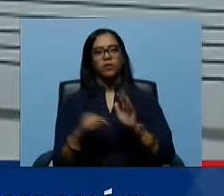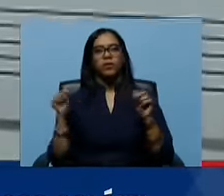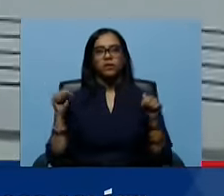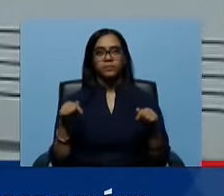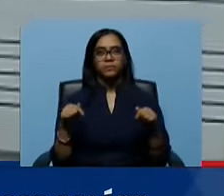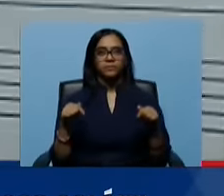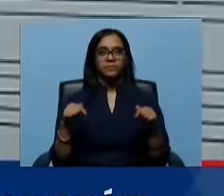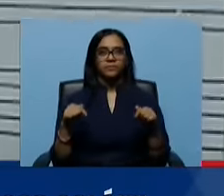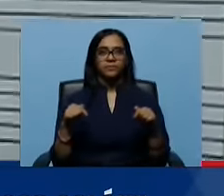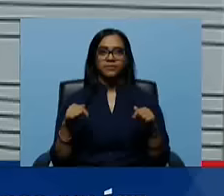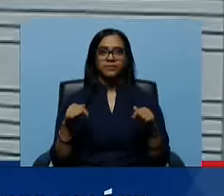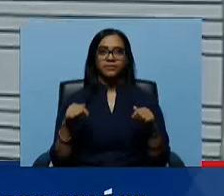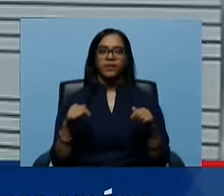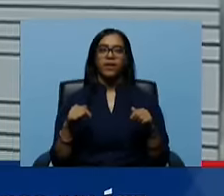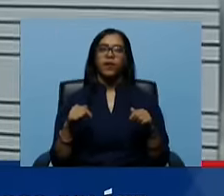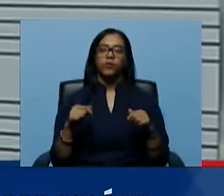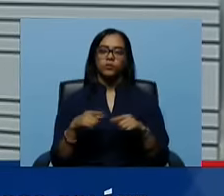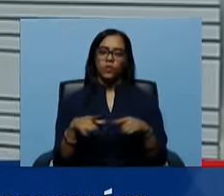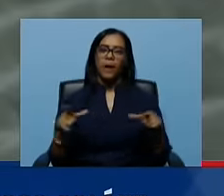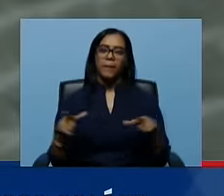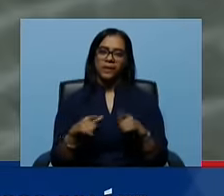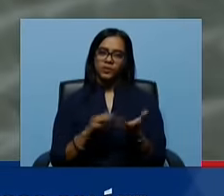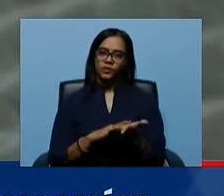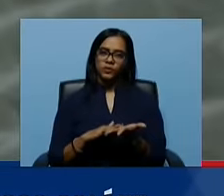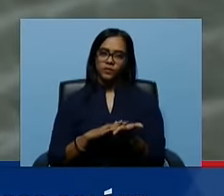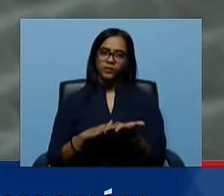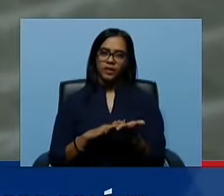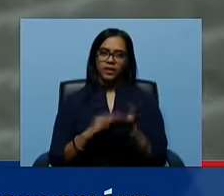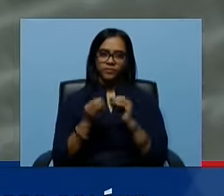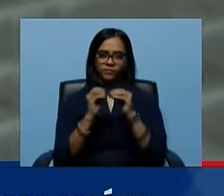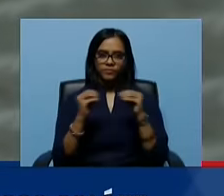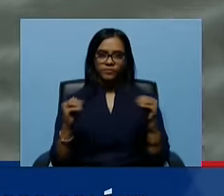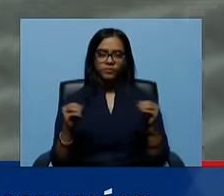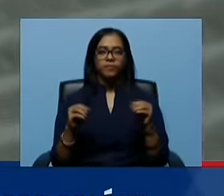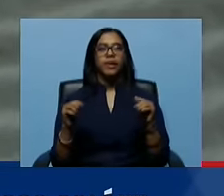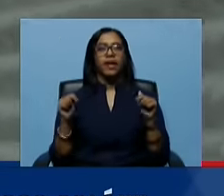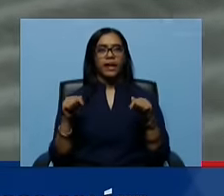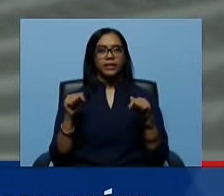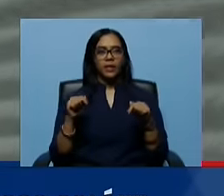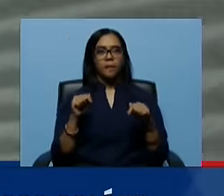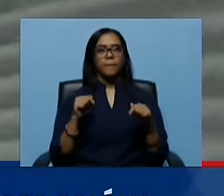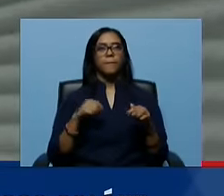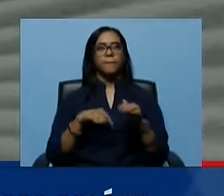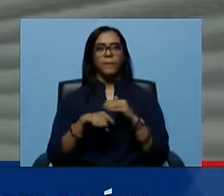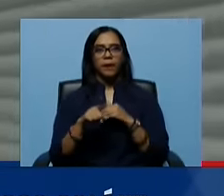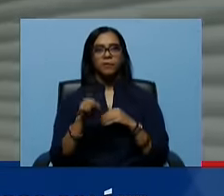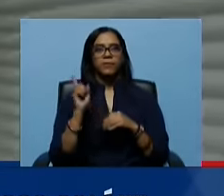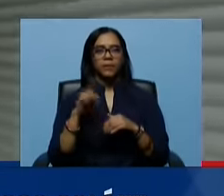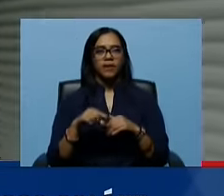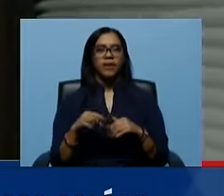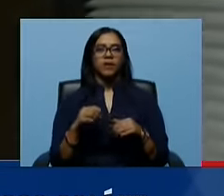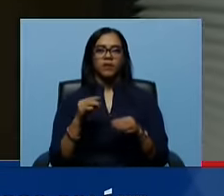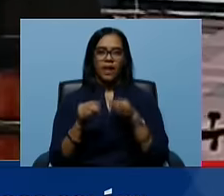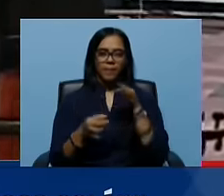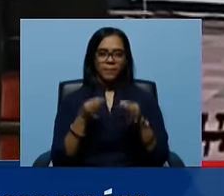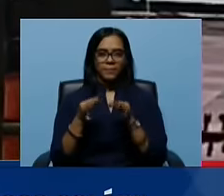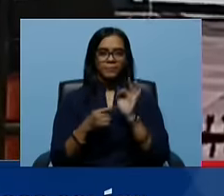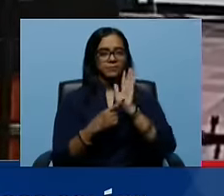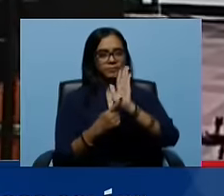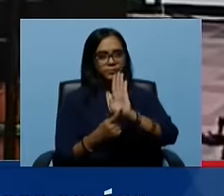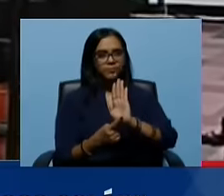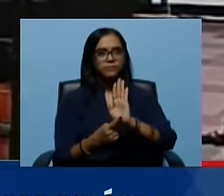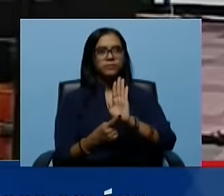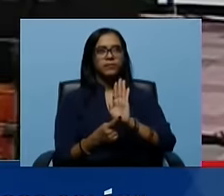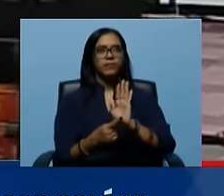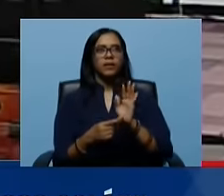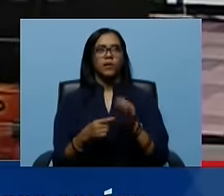momento con sus espacios recuperados. En este momento, bueno, vamos a proceder también a dar una pequeña muestra